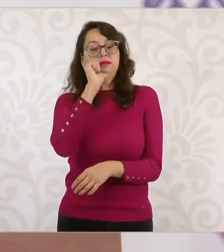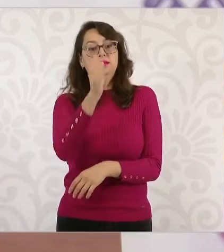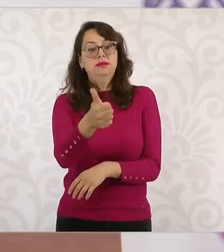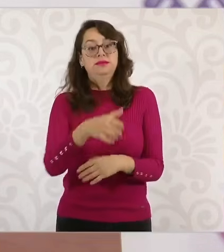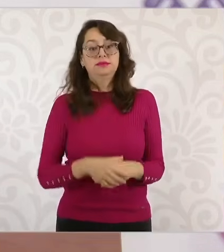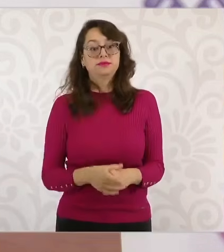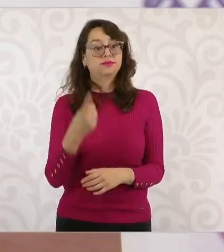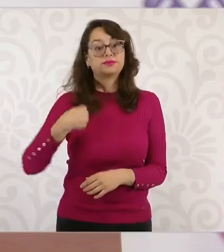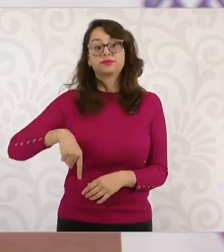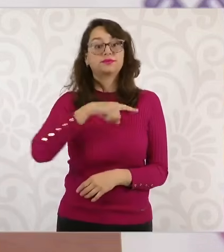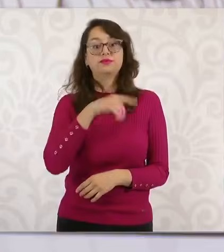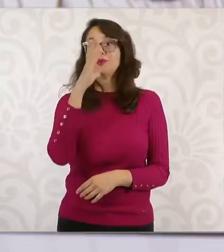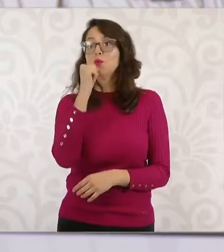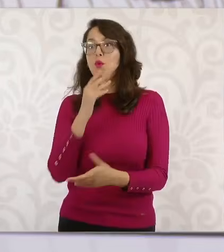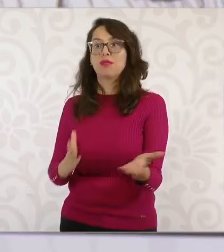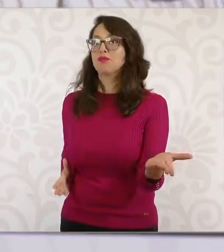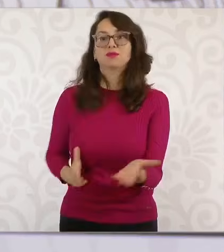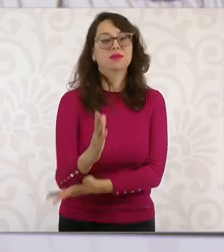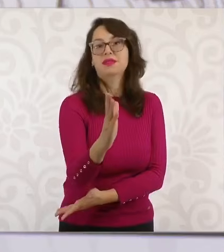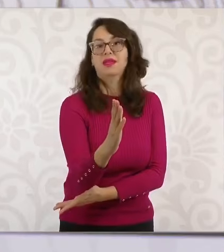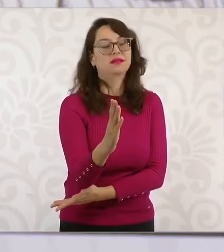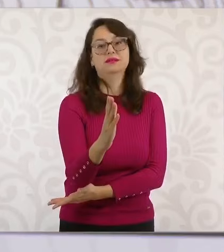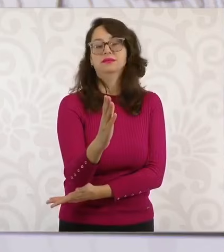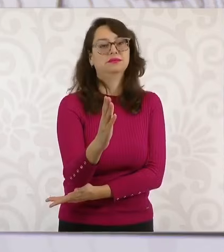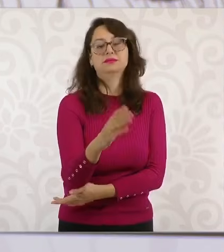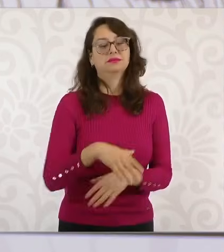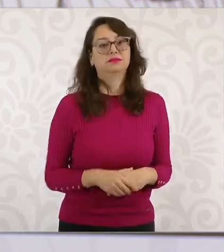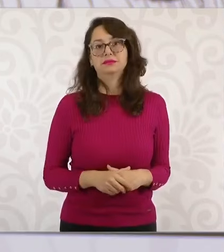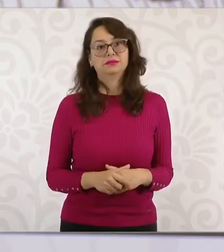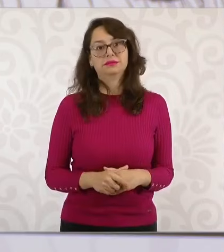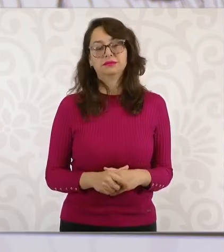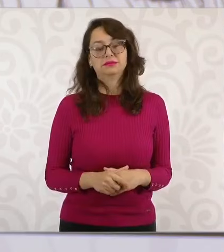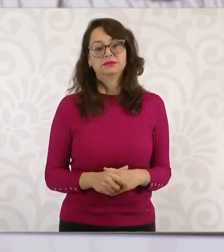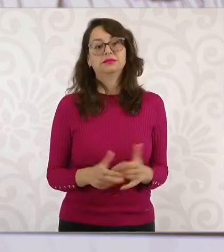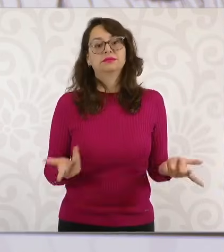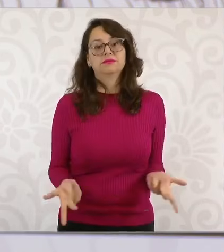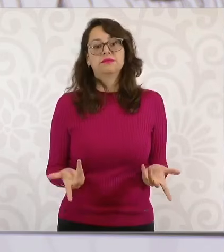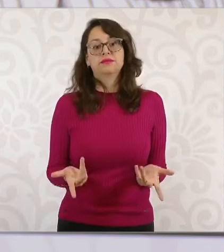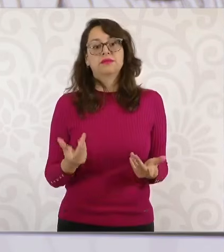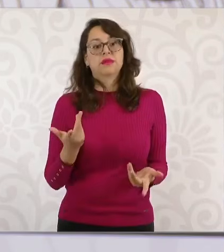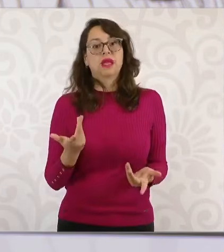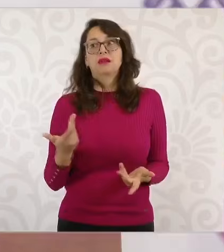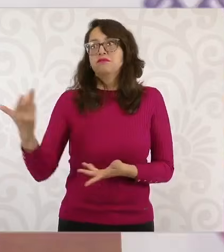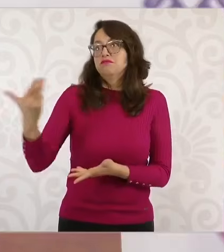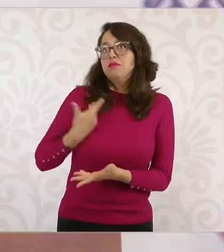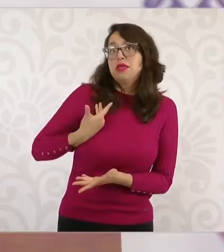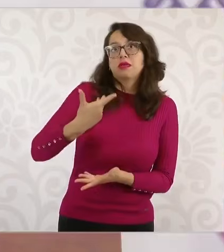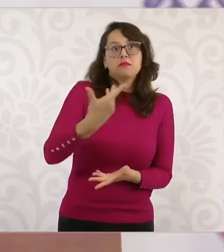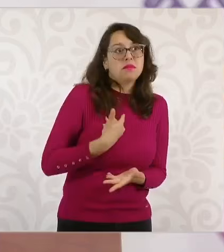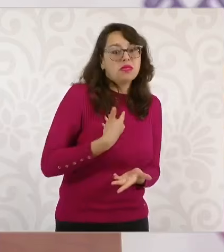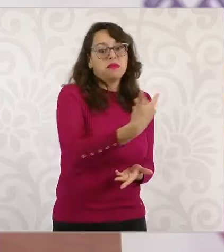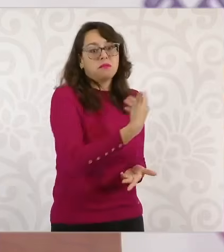Entonces, no depende de el activismo de México, sino también pues de los propios